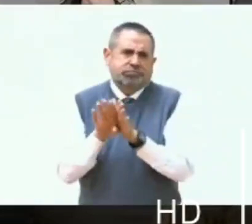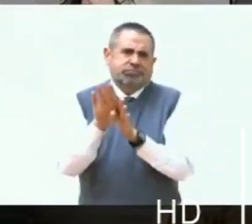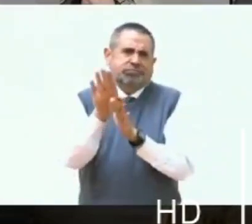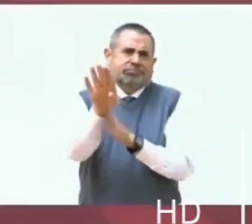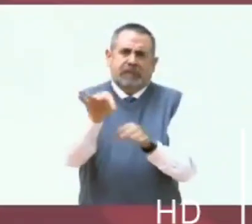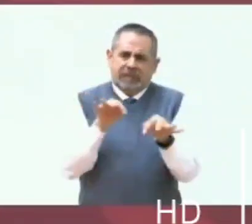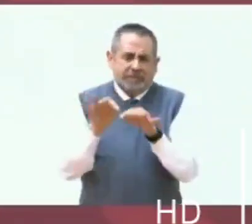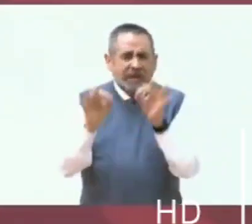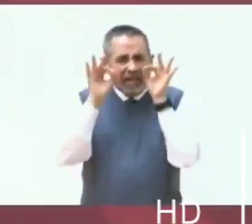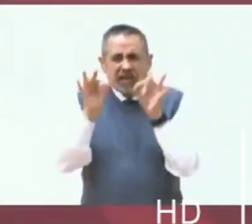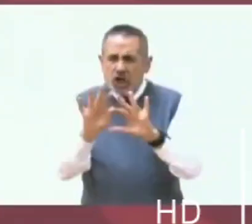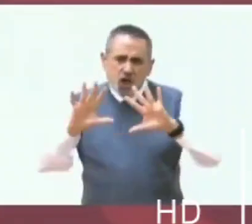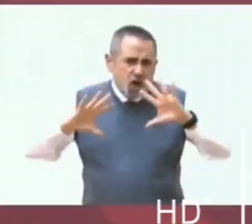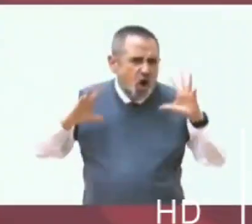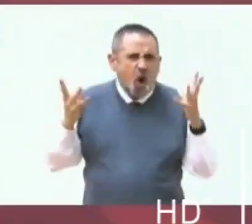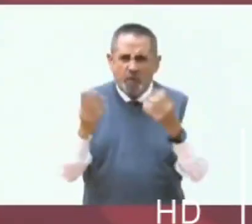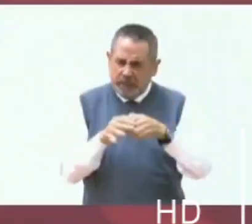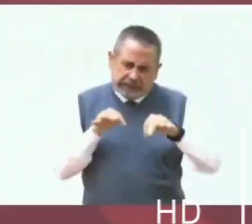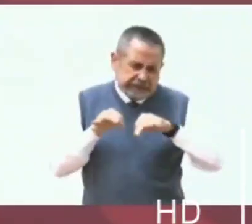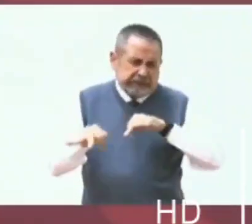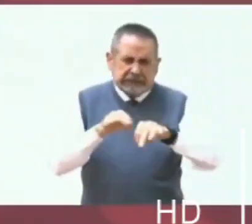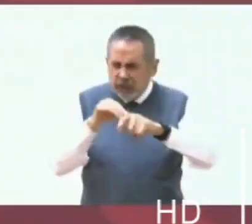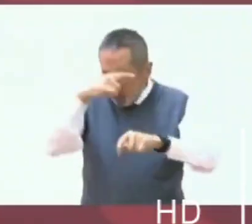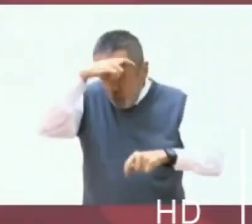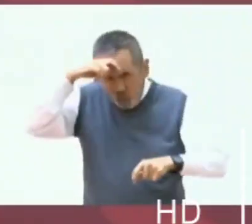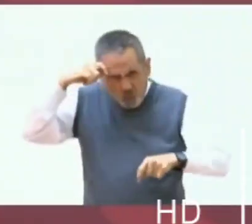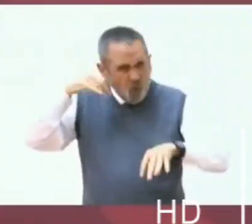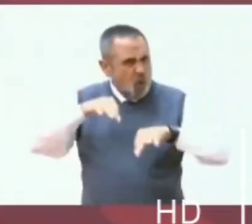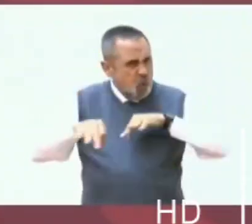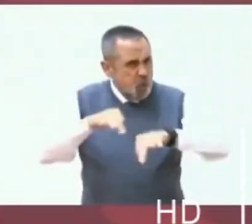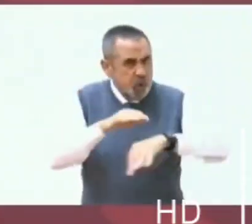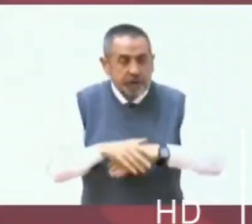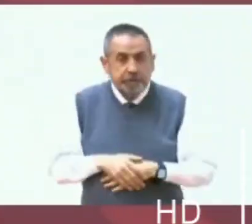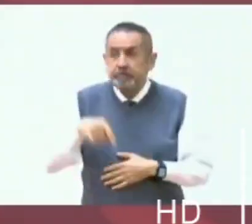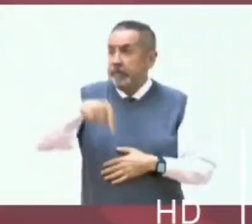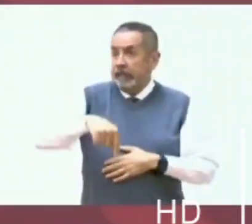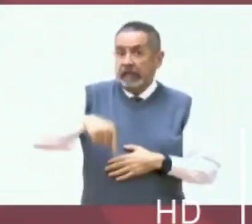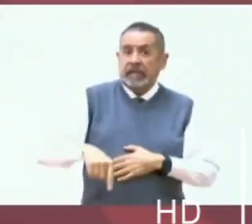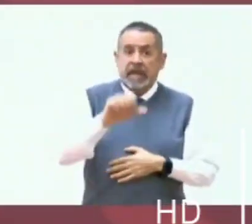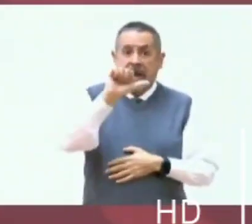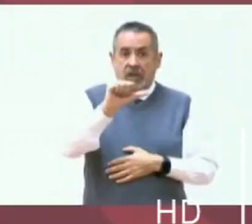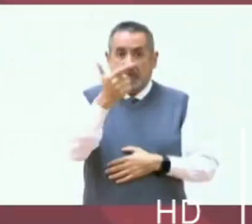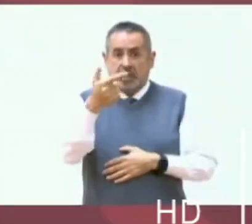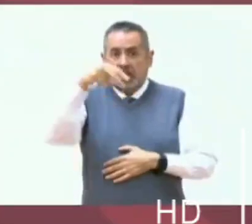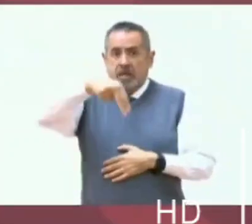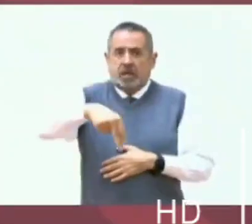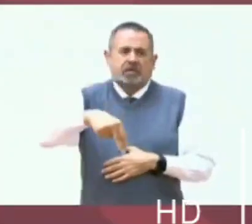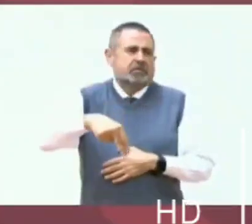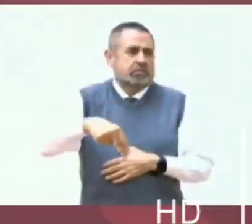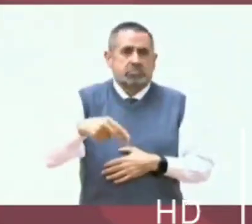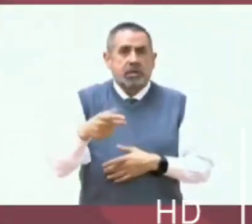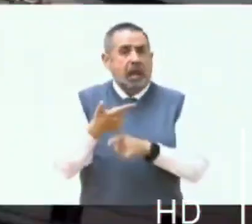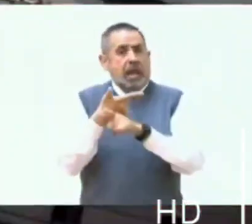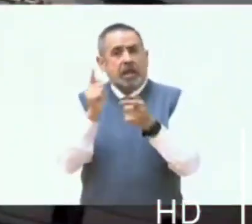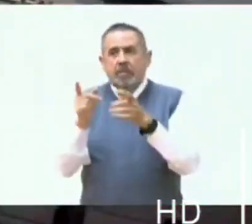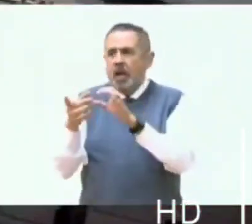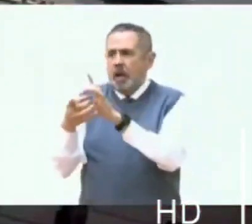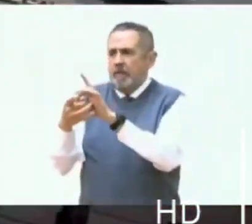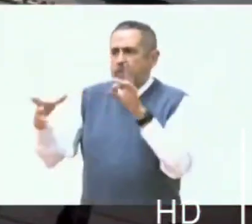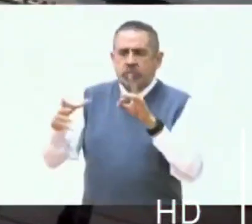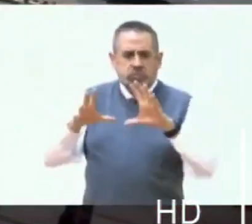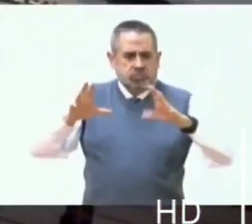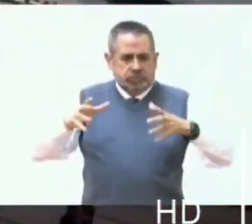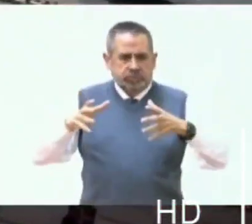trabajado de forma intensa. El Archivo General de la Nación es un organismo público descentralizado,